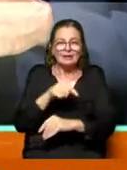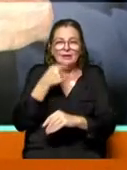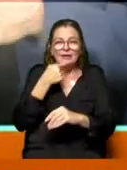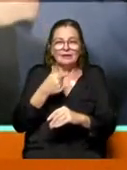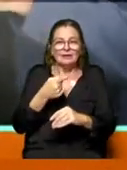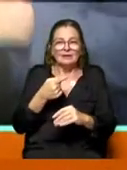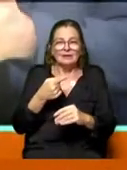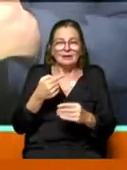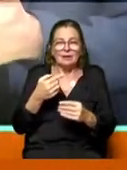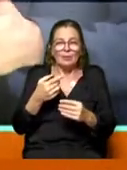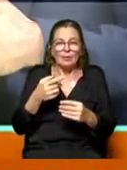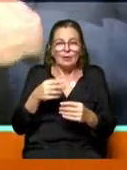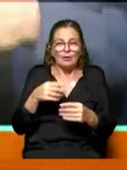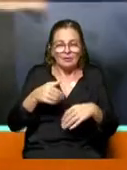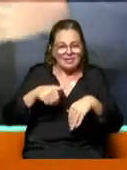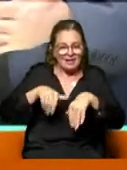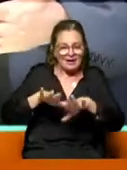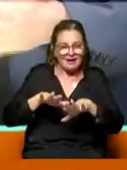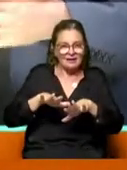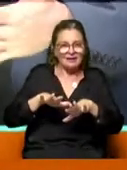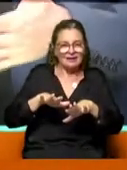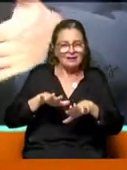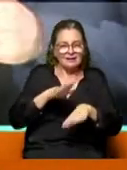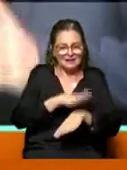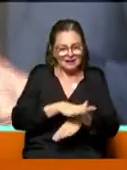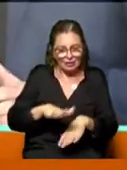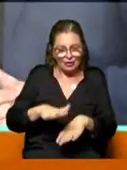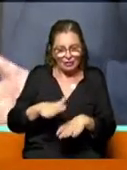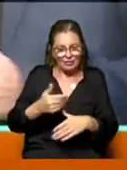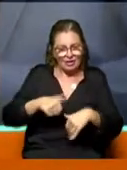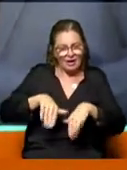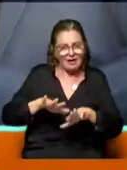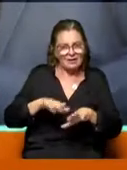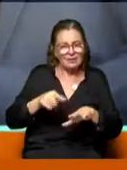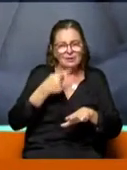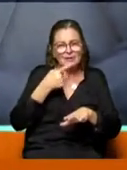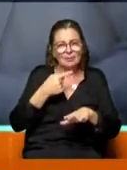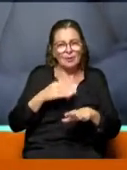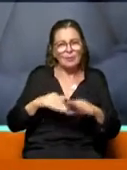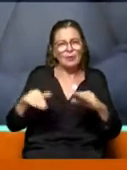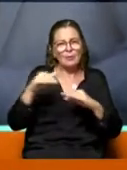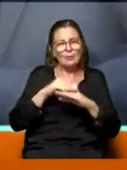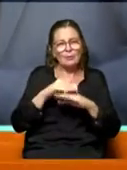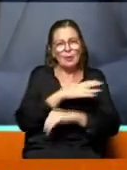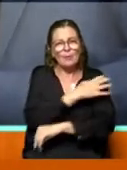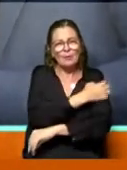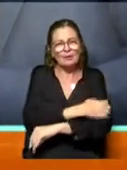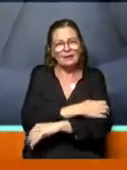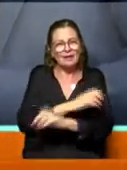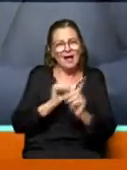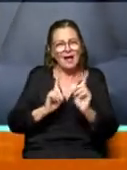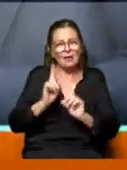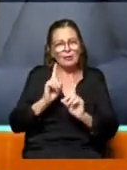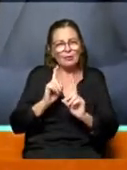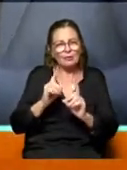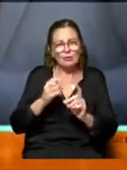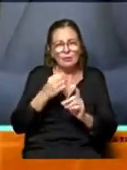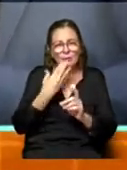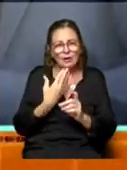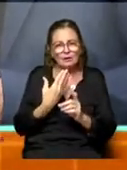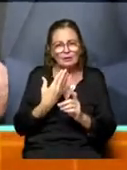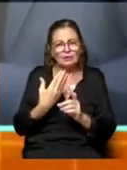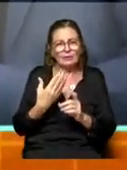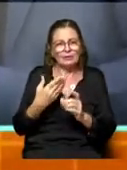y rifarnos a un quinto de los niños y niñas. Además, considerando que los que están por encima de la línea de pobreza tampoco están en condiciones de abundancia, son condiciones también de